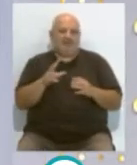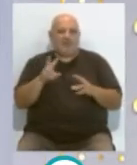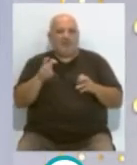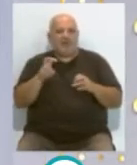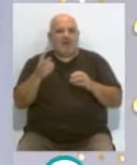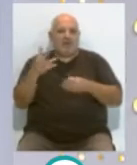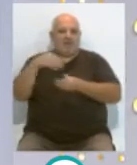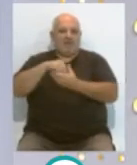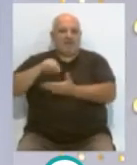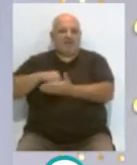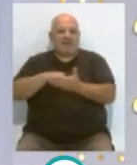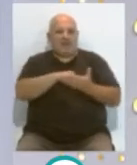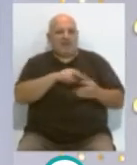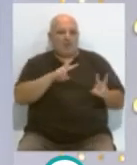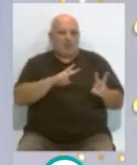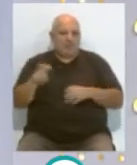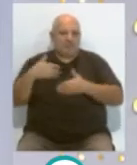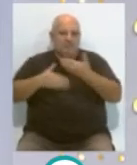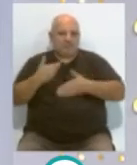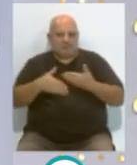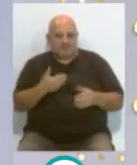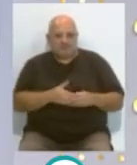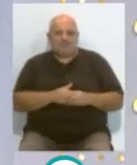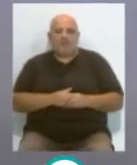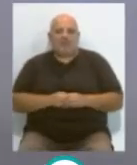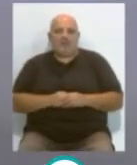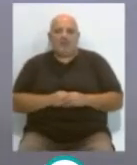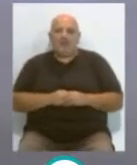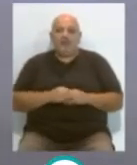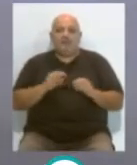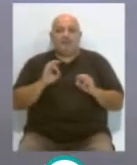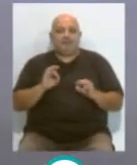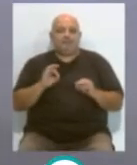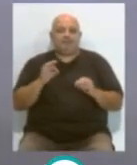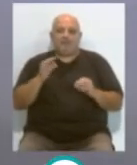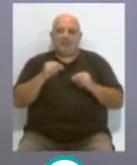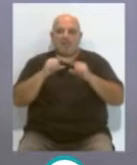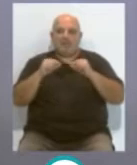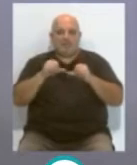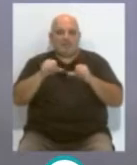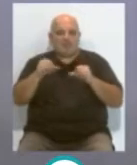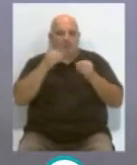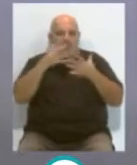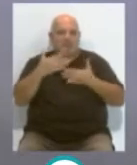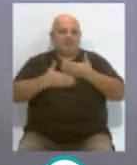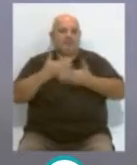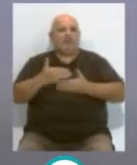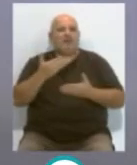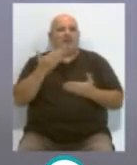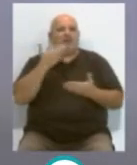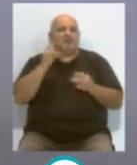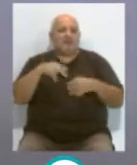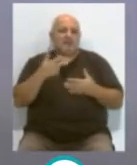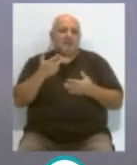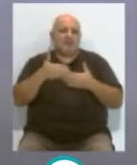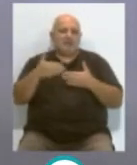nuevas incorporaciones, viendo cómo el equipo ha empezado a rodar ya desde la semana pasada. Así es, buenas perspectivas y bueno, sin